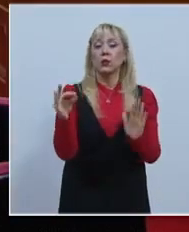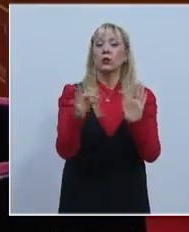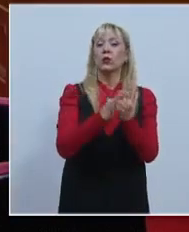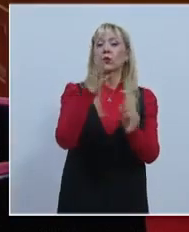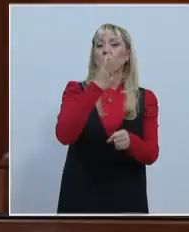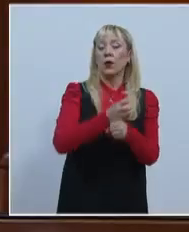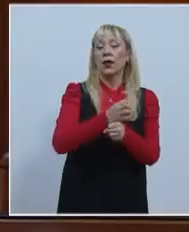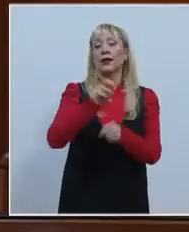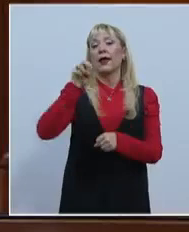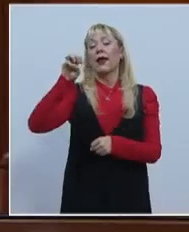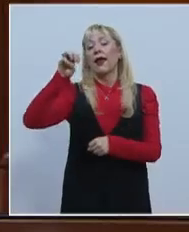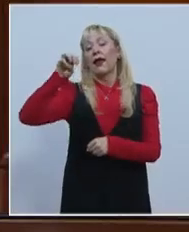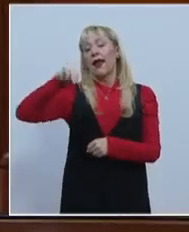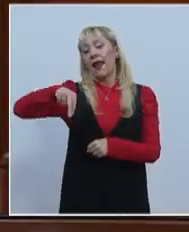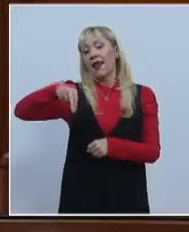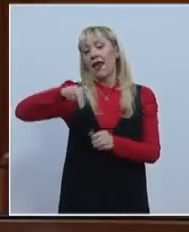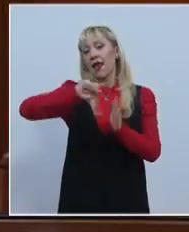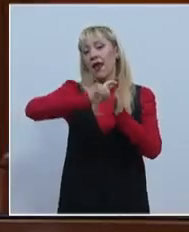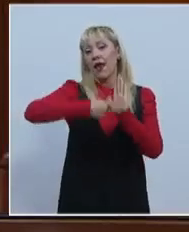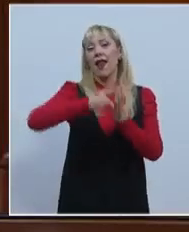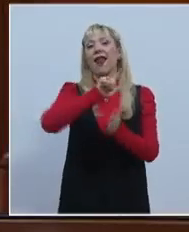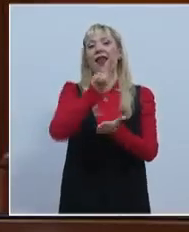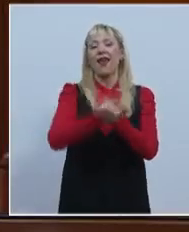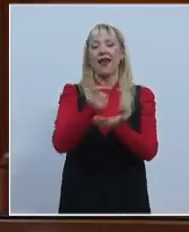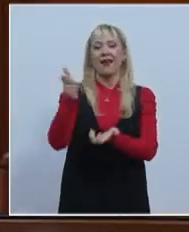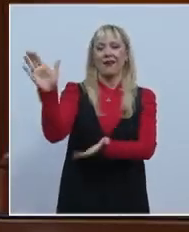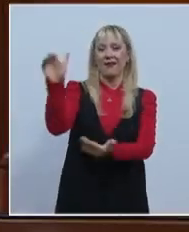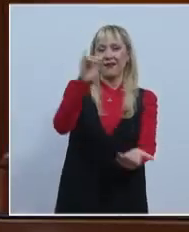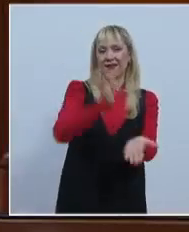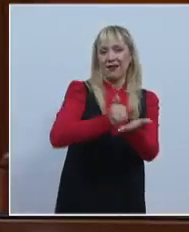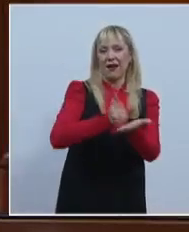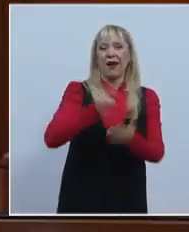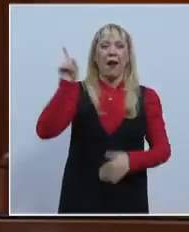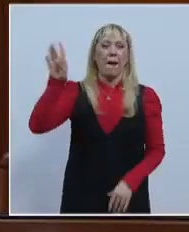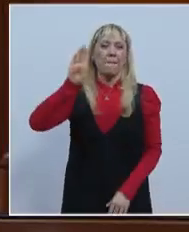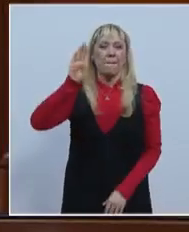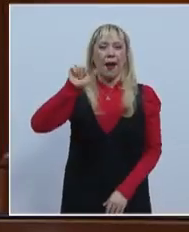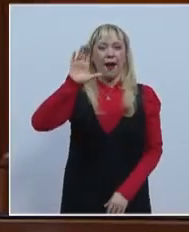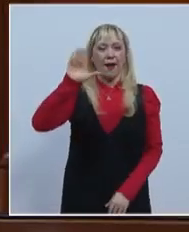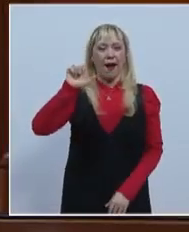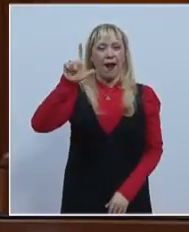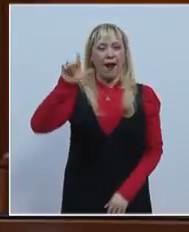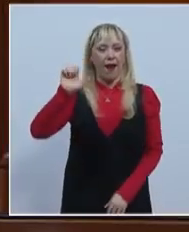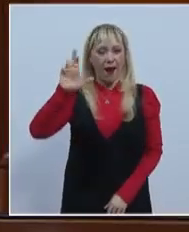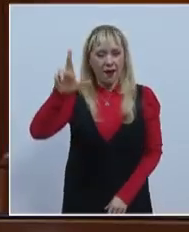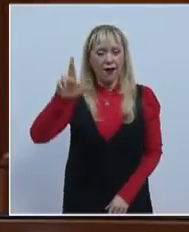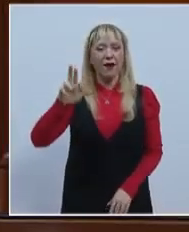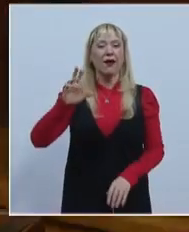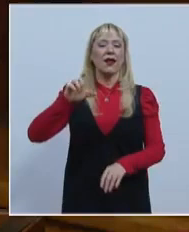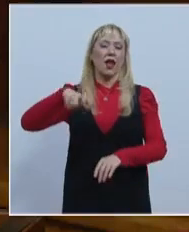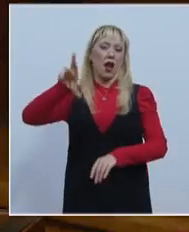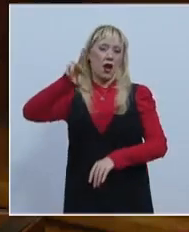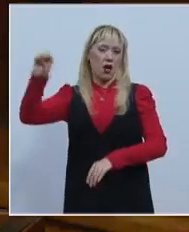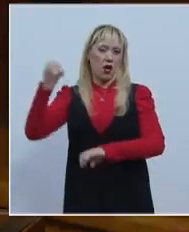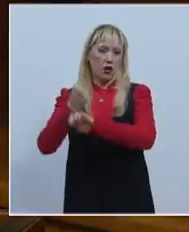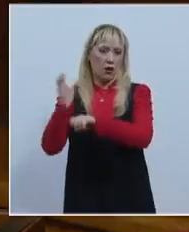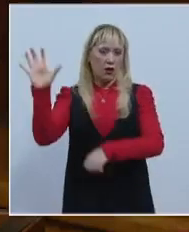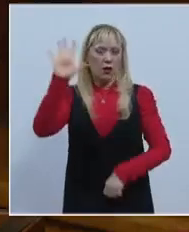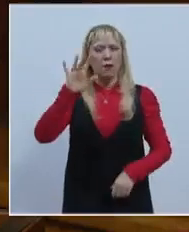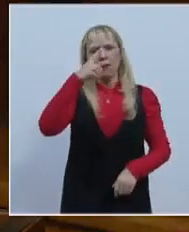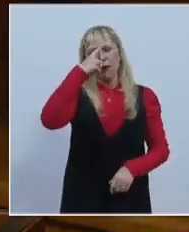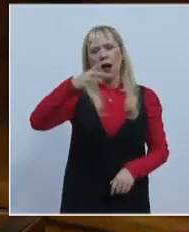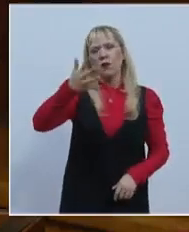cuarta, inciso N, de la Ley de Hacienda del municipio de Bacalar, estado de Quintana Roo, que establecía el cobro de un derecho por la búsqueda de documentos